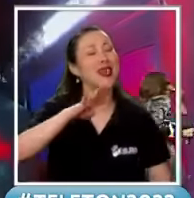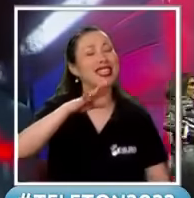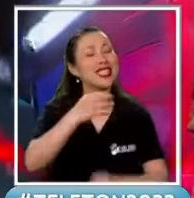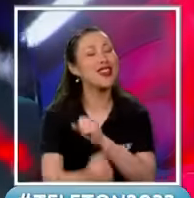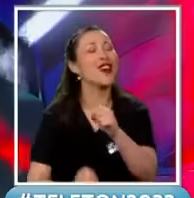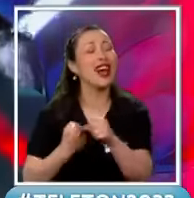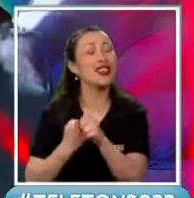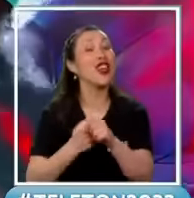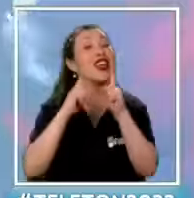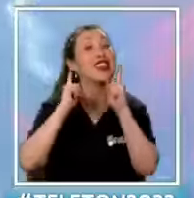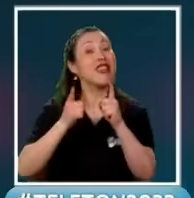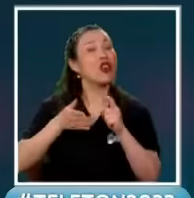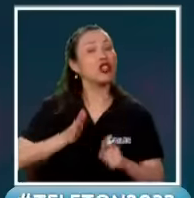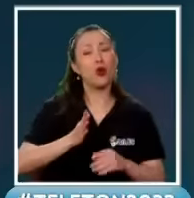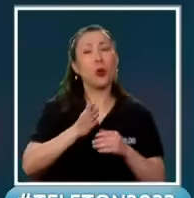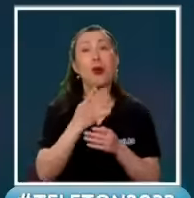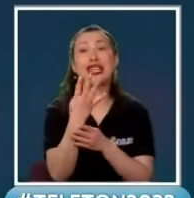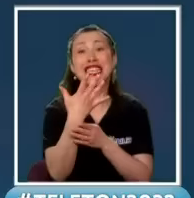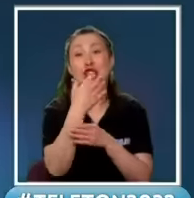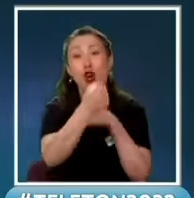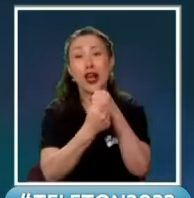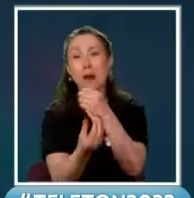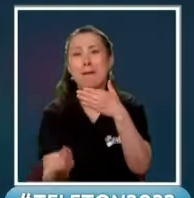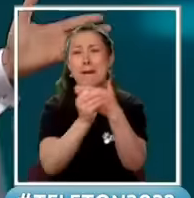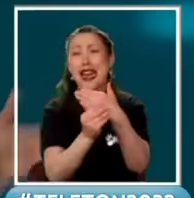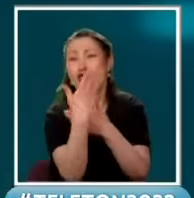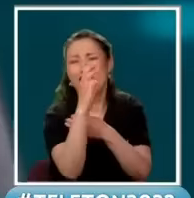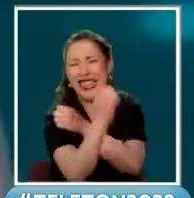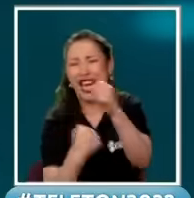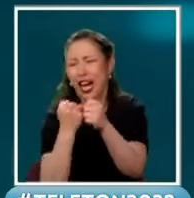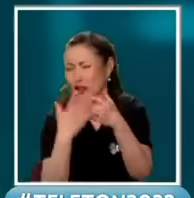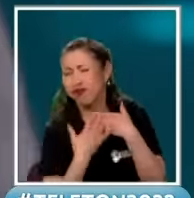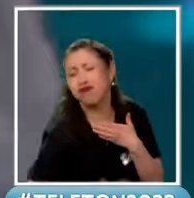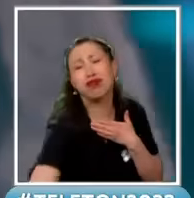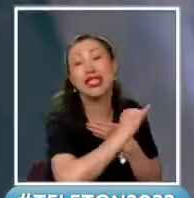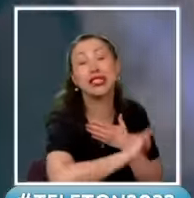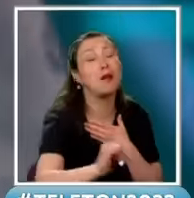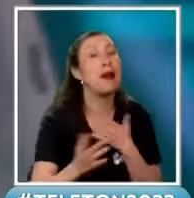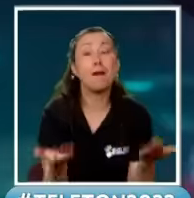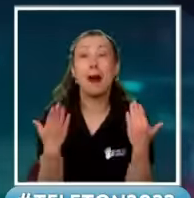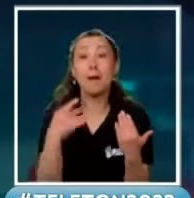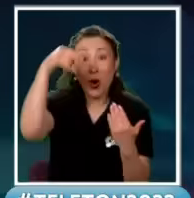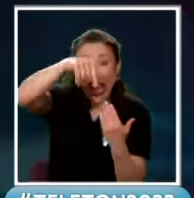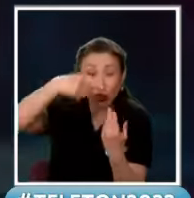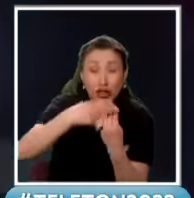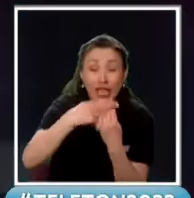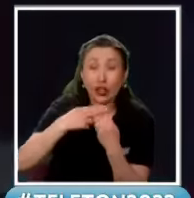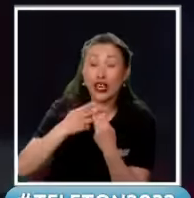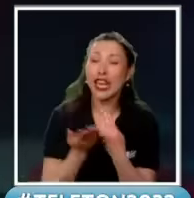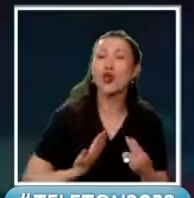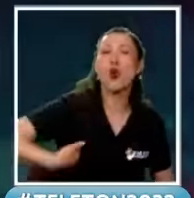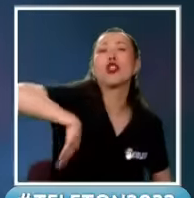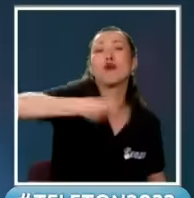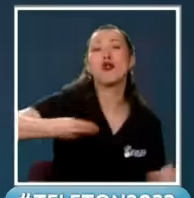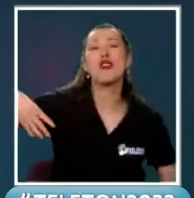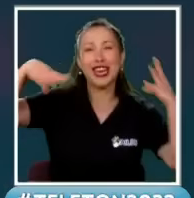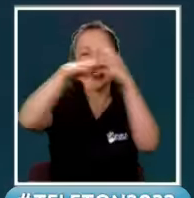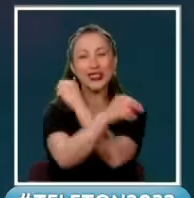ser 45 más. ¡Vayan a donar! ¡Vamos que se puede! ¡Esto es nuestro! ¡Buenas noches,